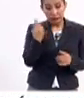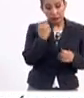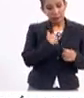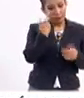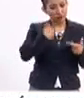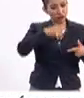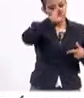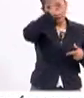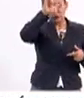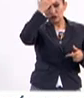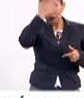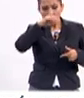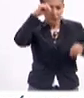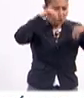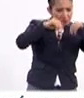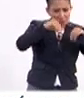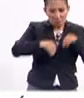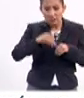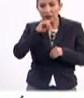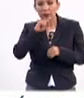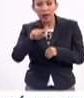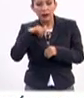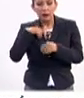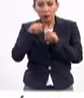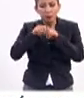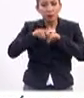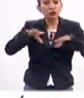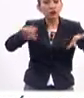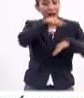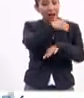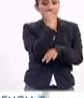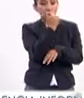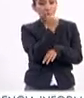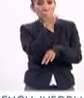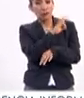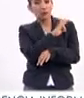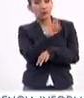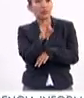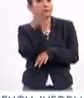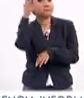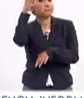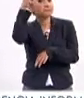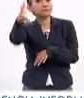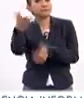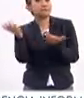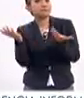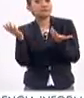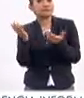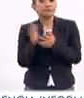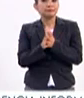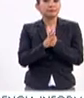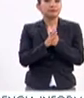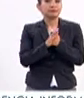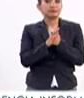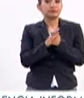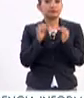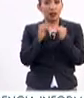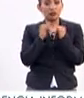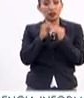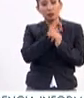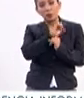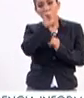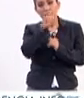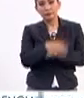especialistas diferentes, se necesita además proyección para que estos alumnos tengan acceso a diferentes instituciones que